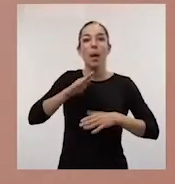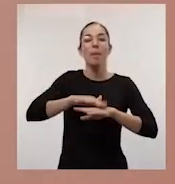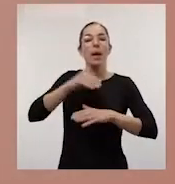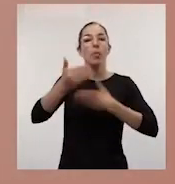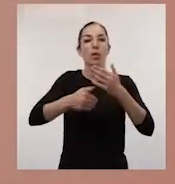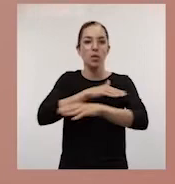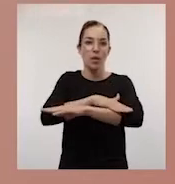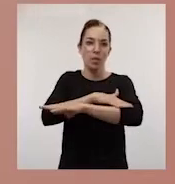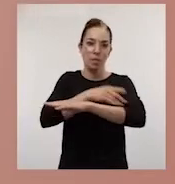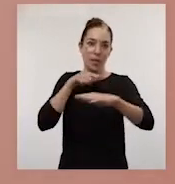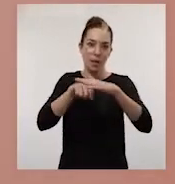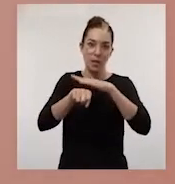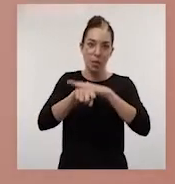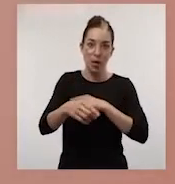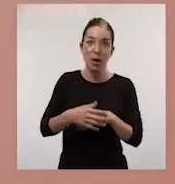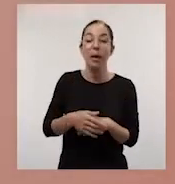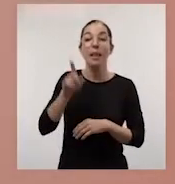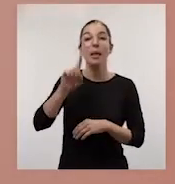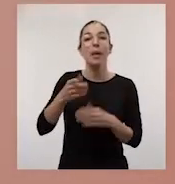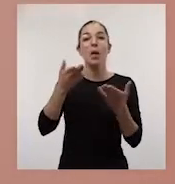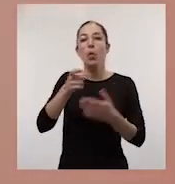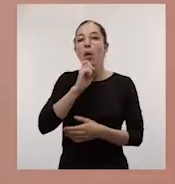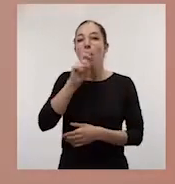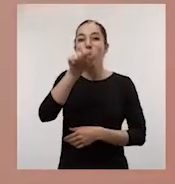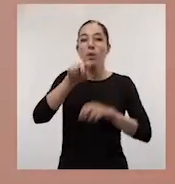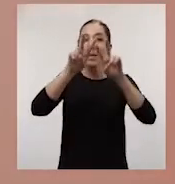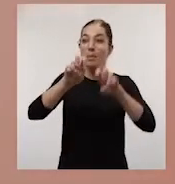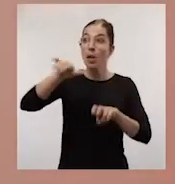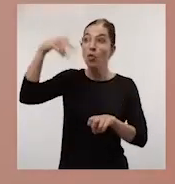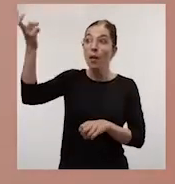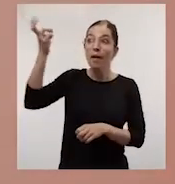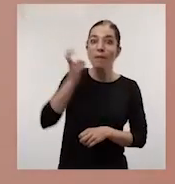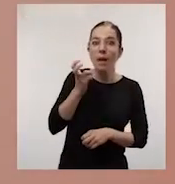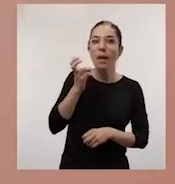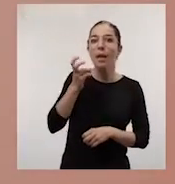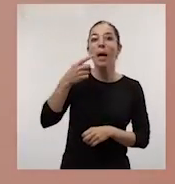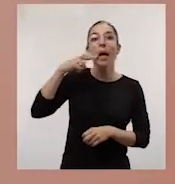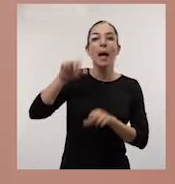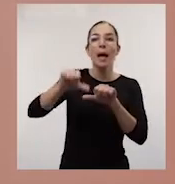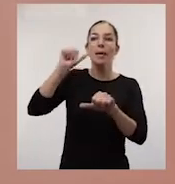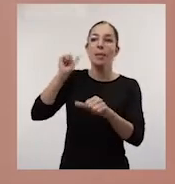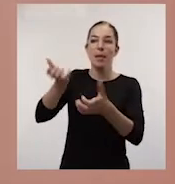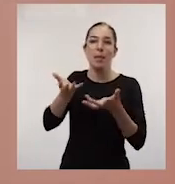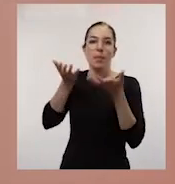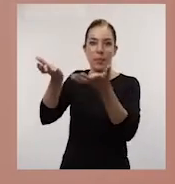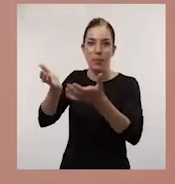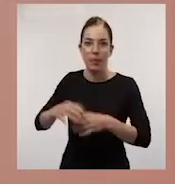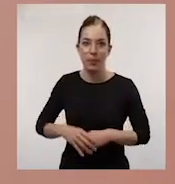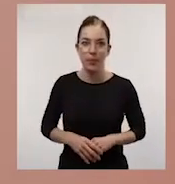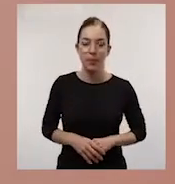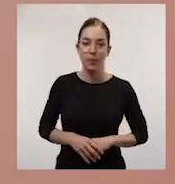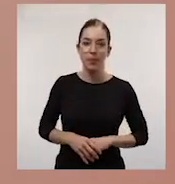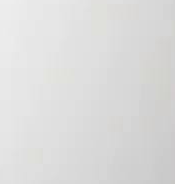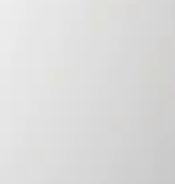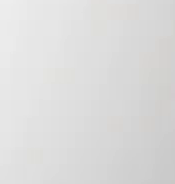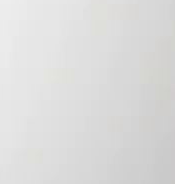ayuda con la gestión de los procesos administrativos y poniendo a disposición de los investigadores internacionales la experiencia adquirida pero a lo largo de los